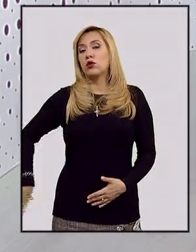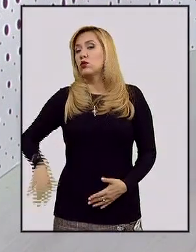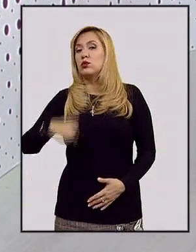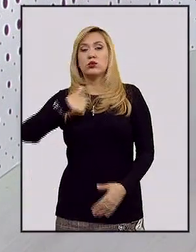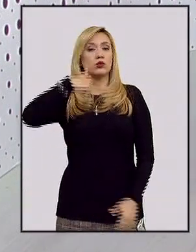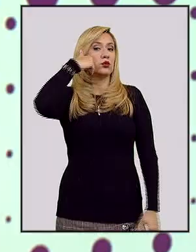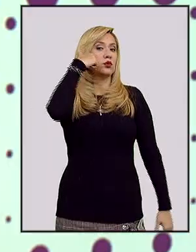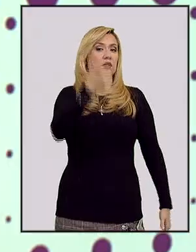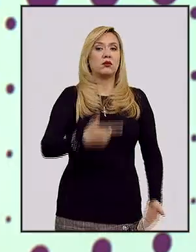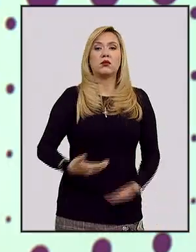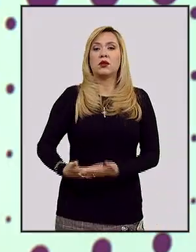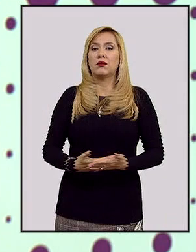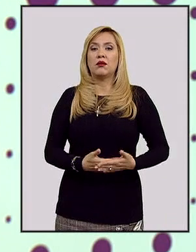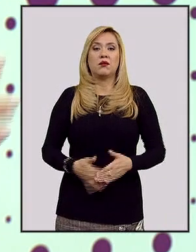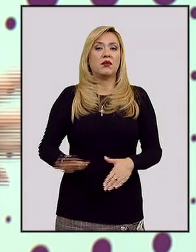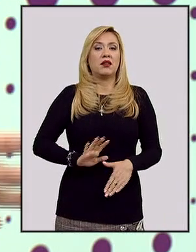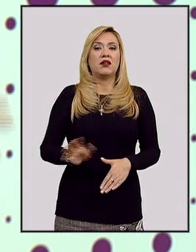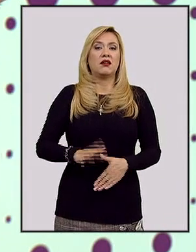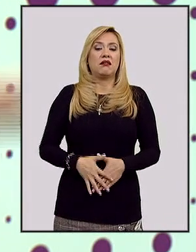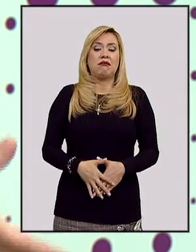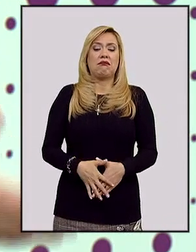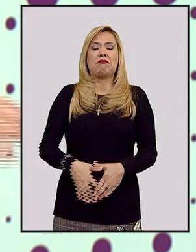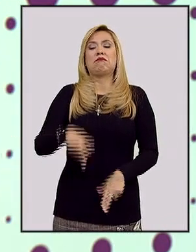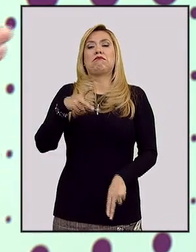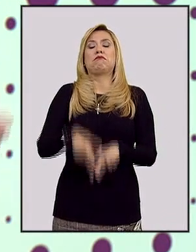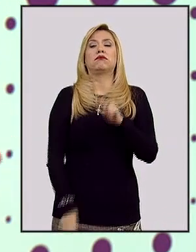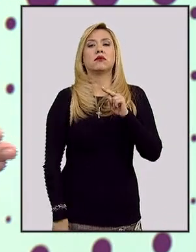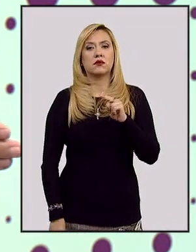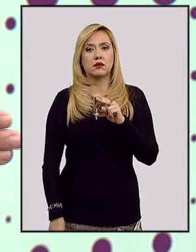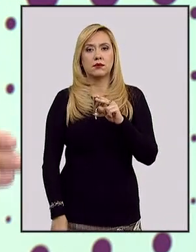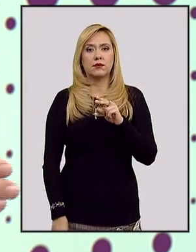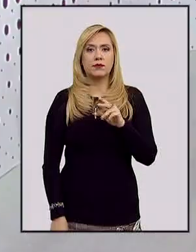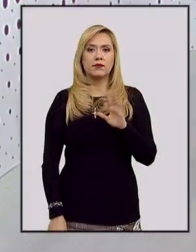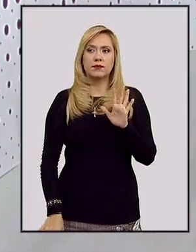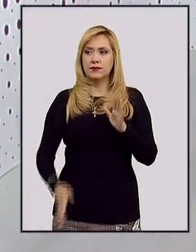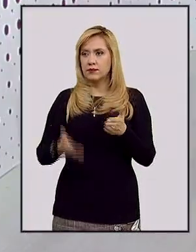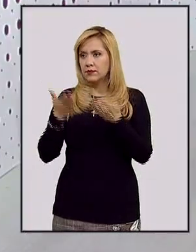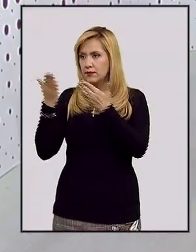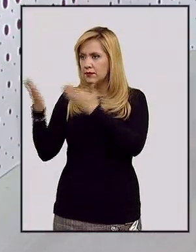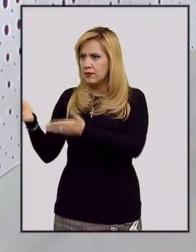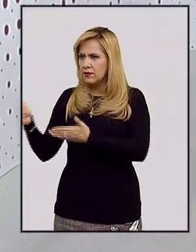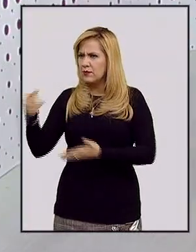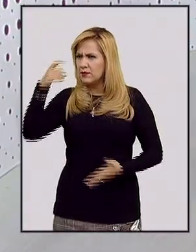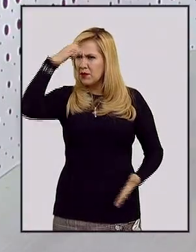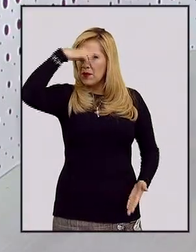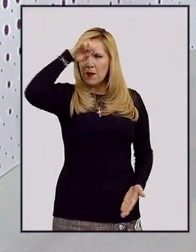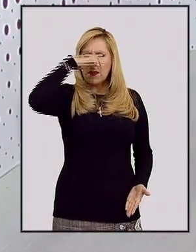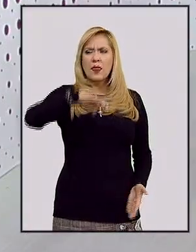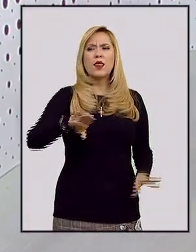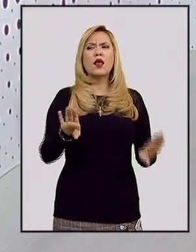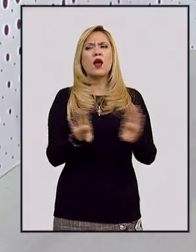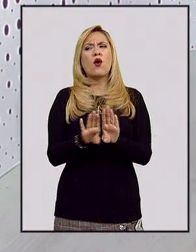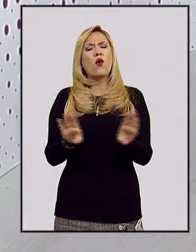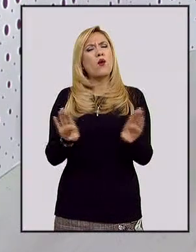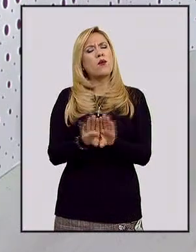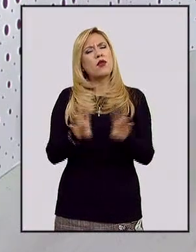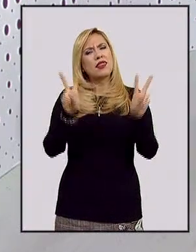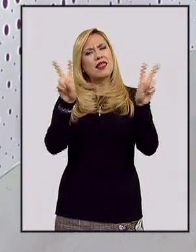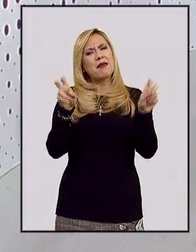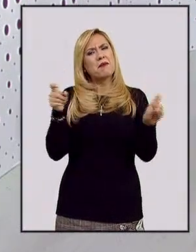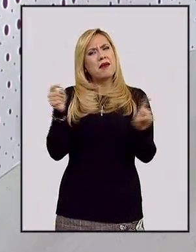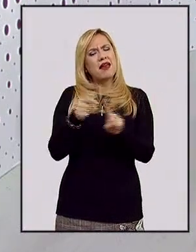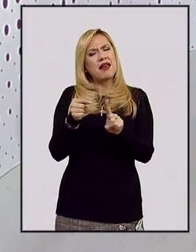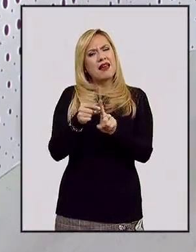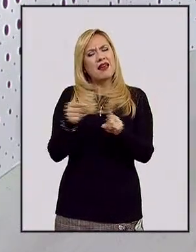decidir, interrumpir o no interrumpir el embarazo. Aquí Jire tiene toda la experiencia del mundo. ¿Cómo cruzan estos temas?